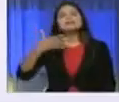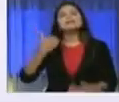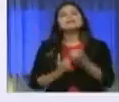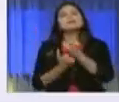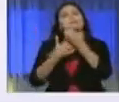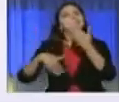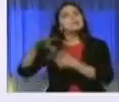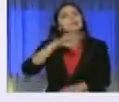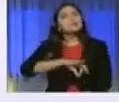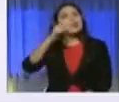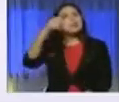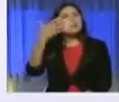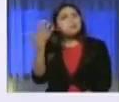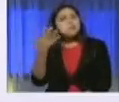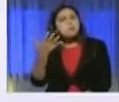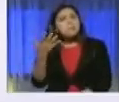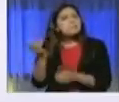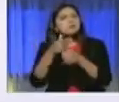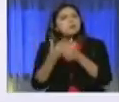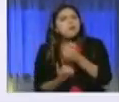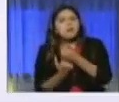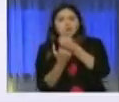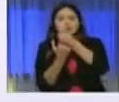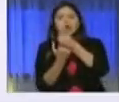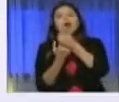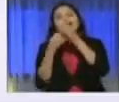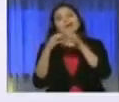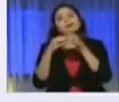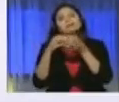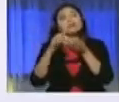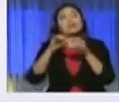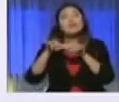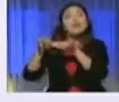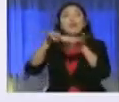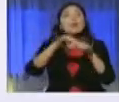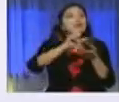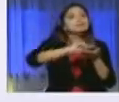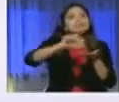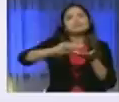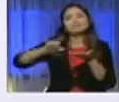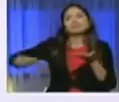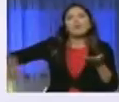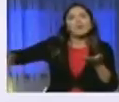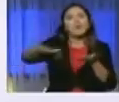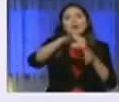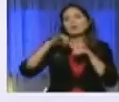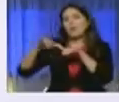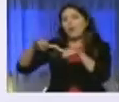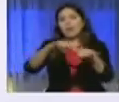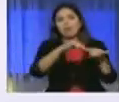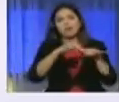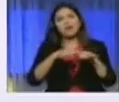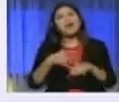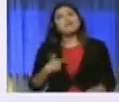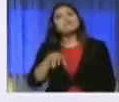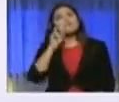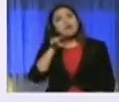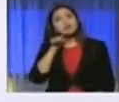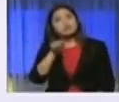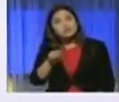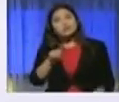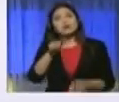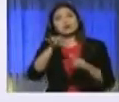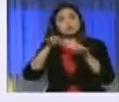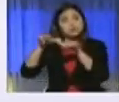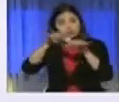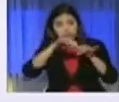socialismo fundamental es la justa distribución de las riquezas de un país. Vea usted la distribución de las riquezas de un